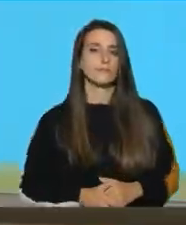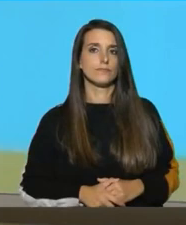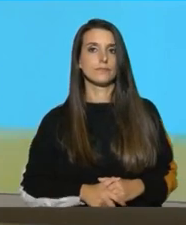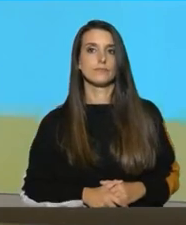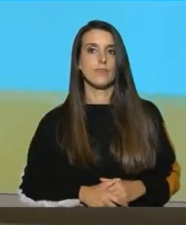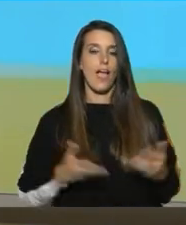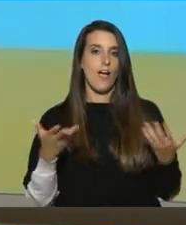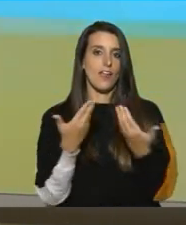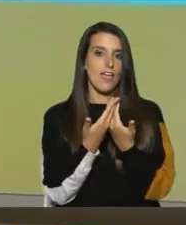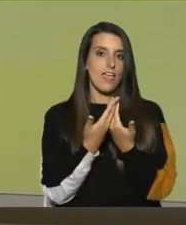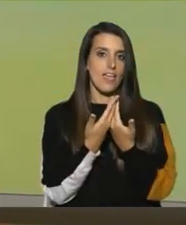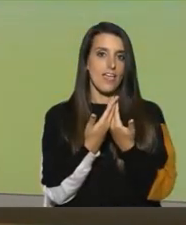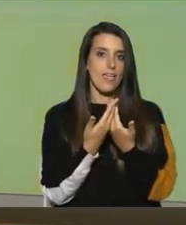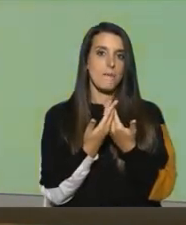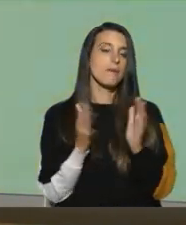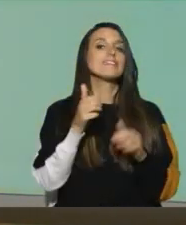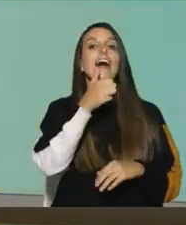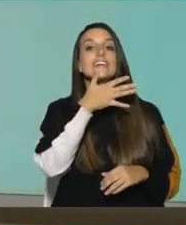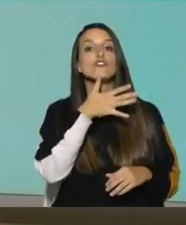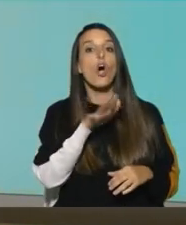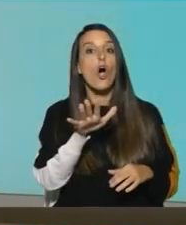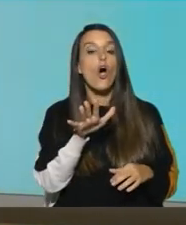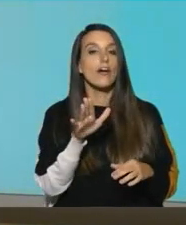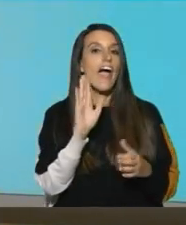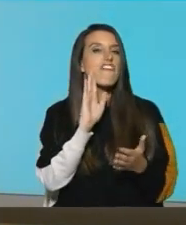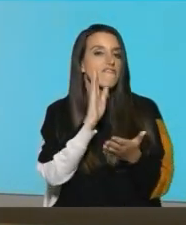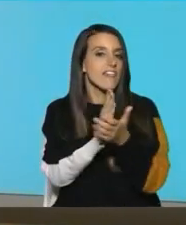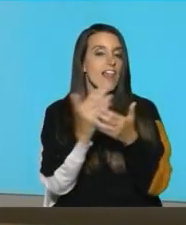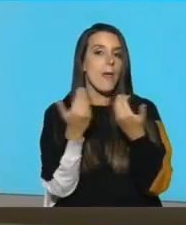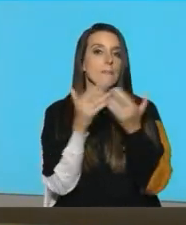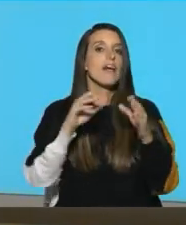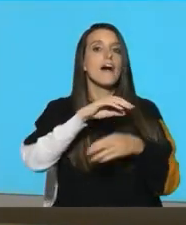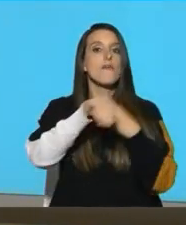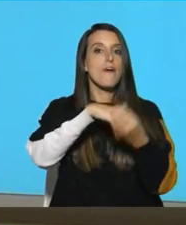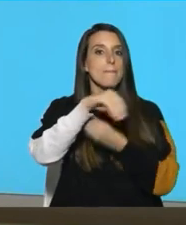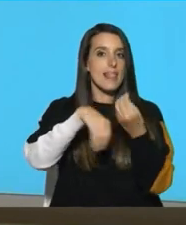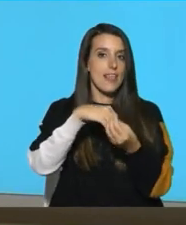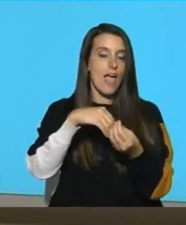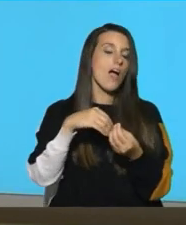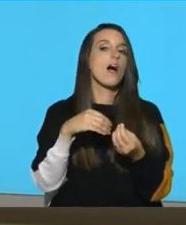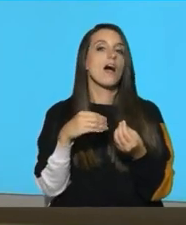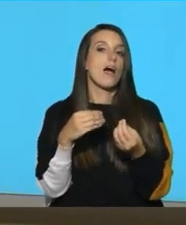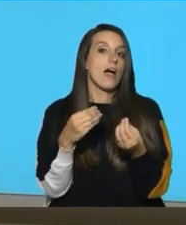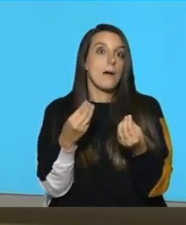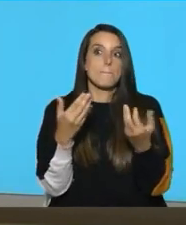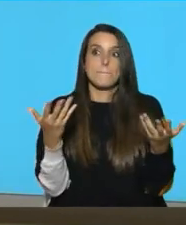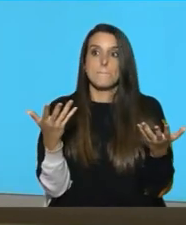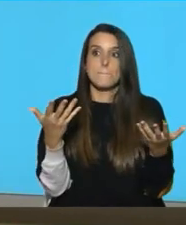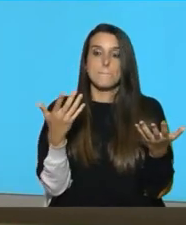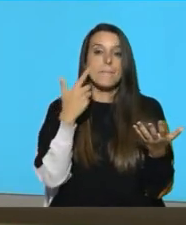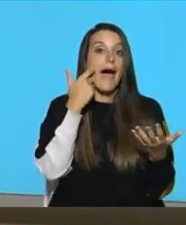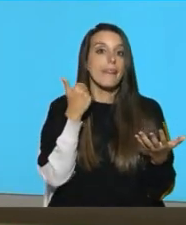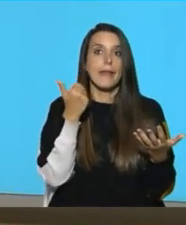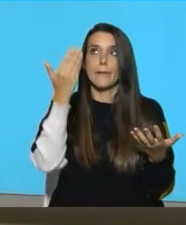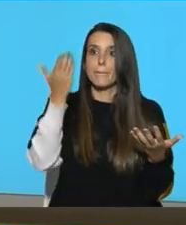Y vamos a empezar por ahí esta historia, por el final, si se quiere, una familia que tuvo que vivir sin el hombre,